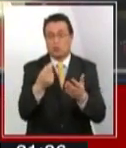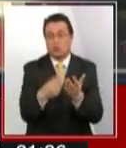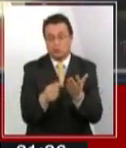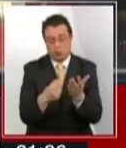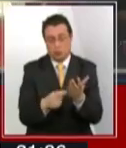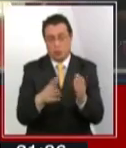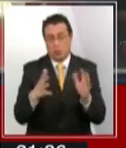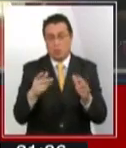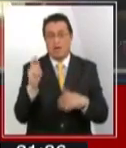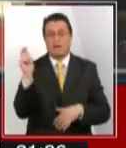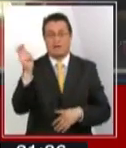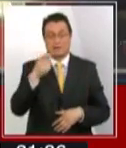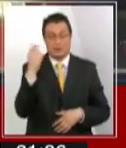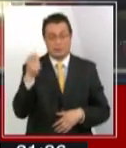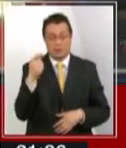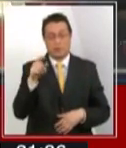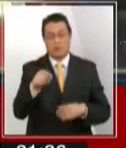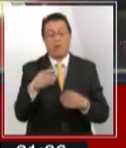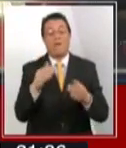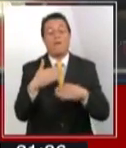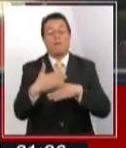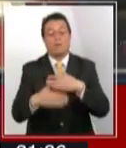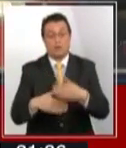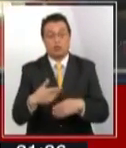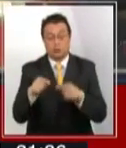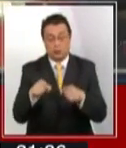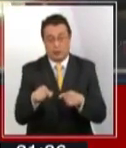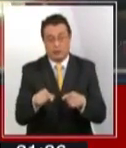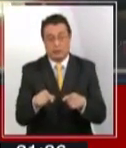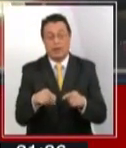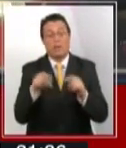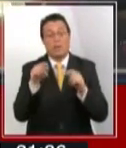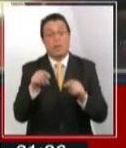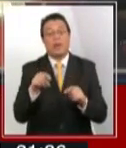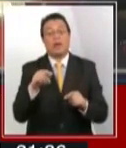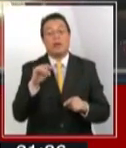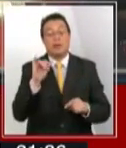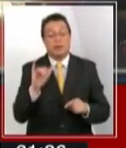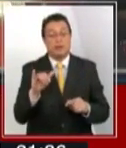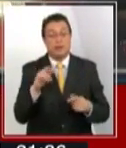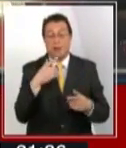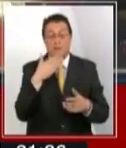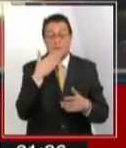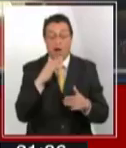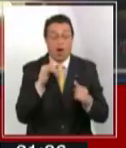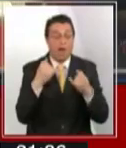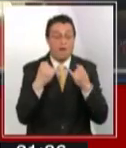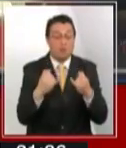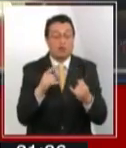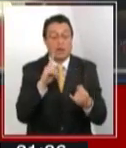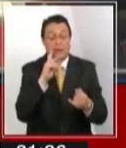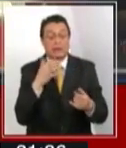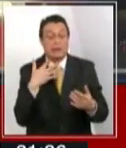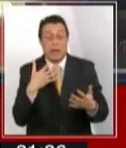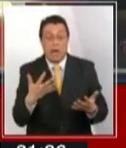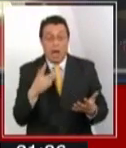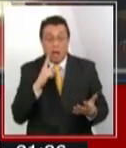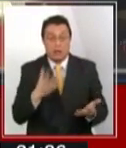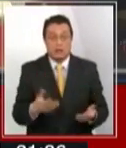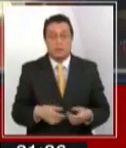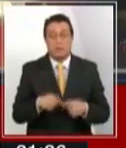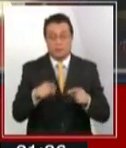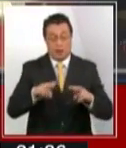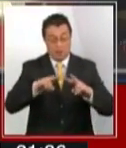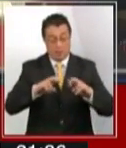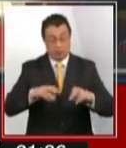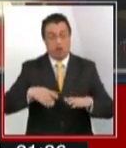en septiembre, acerca del funcionamiento de la ley penal juvenil en ese minuto y fue la mejor información que existía. ¿Se investigó en